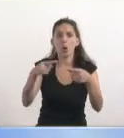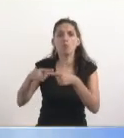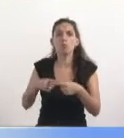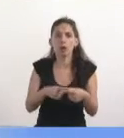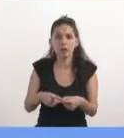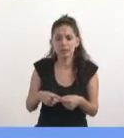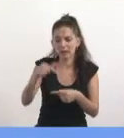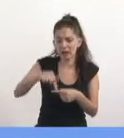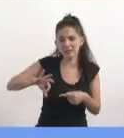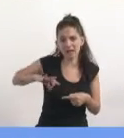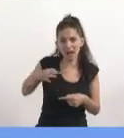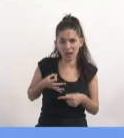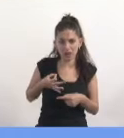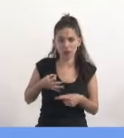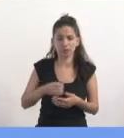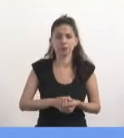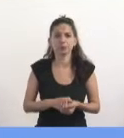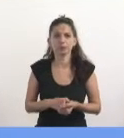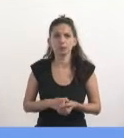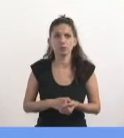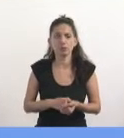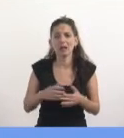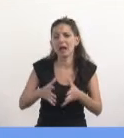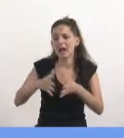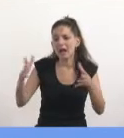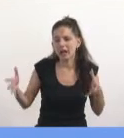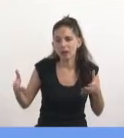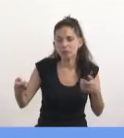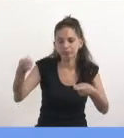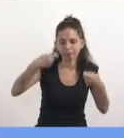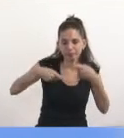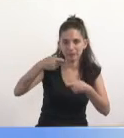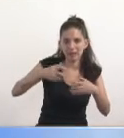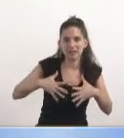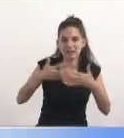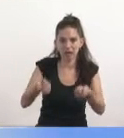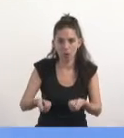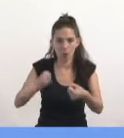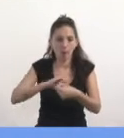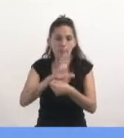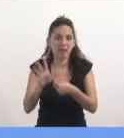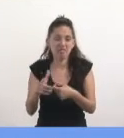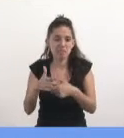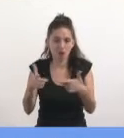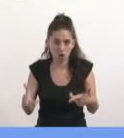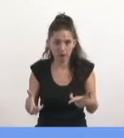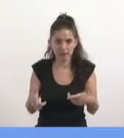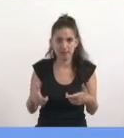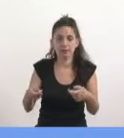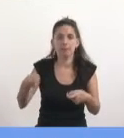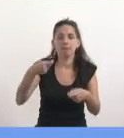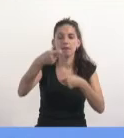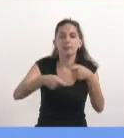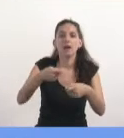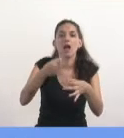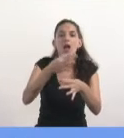para el corriente año, una gran inversión en materia de salud. La pandemia nos lo exige. Una inversión importante en materia